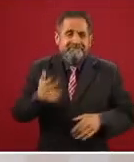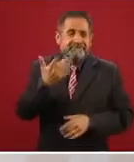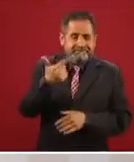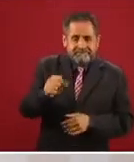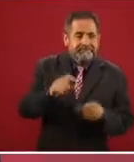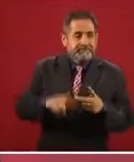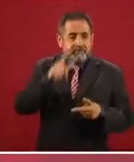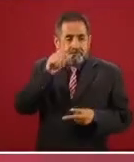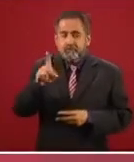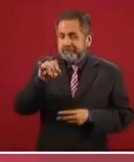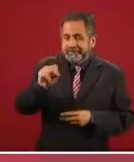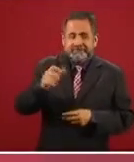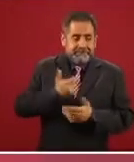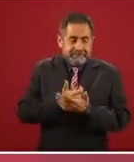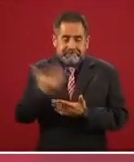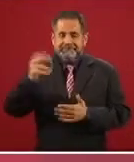luz